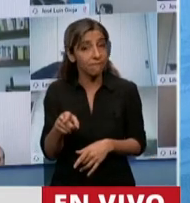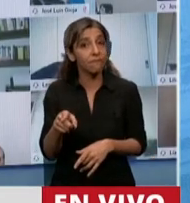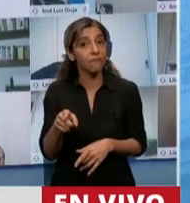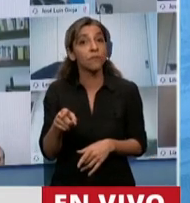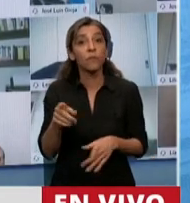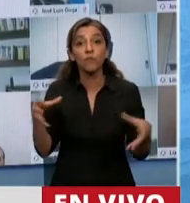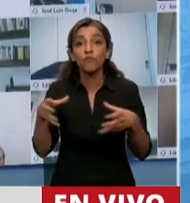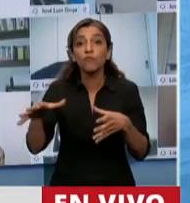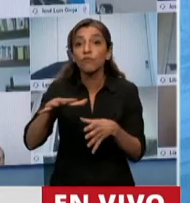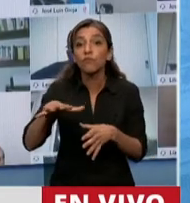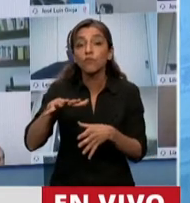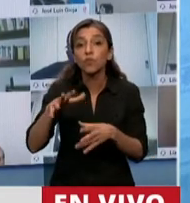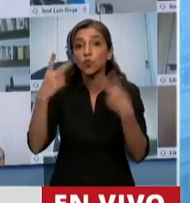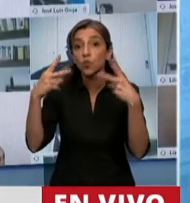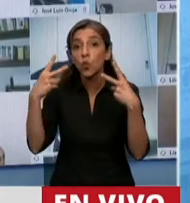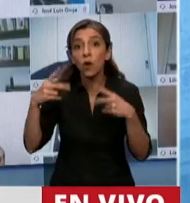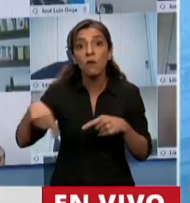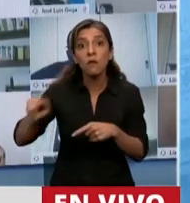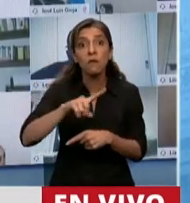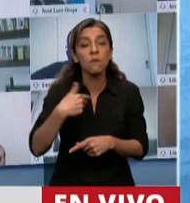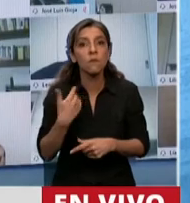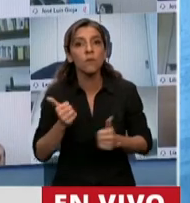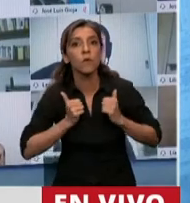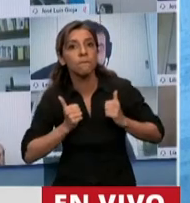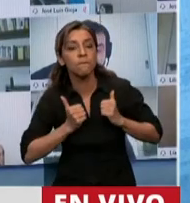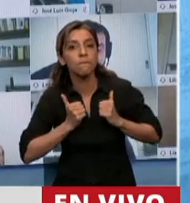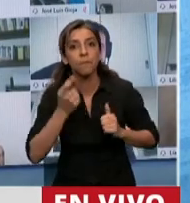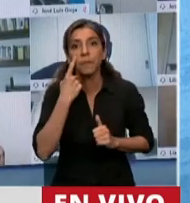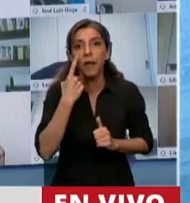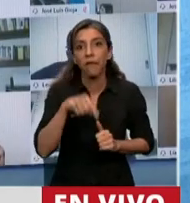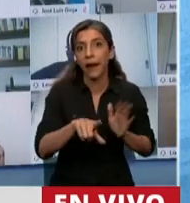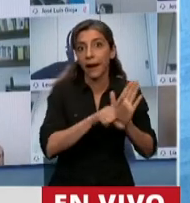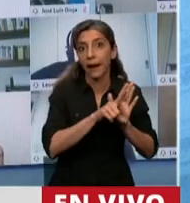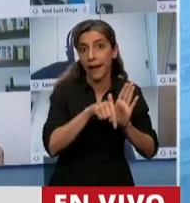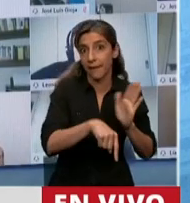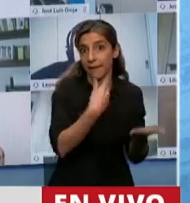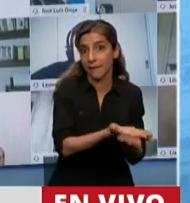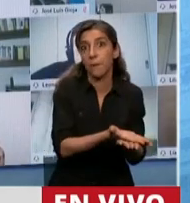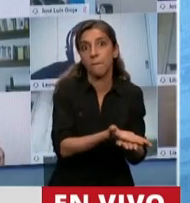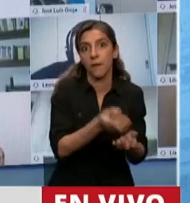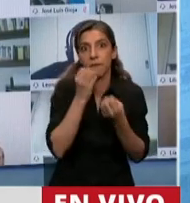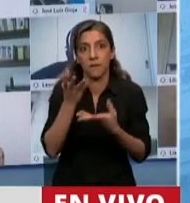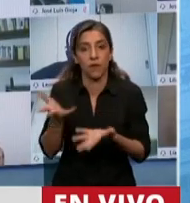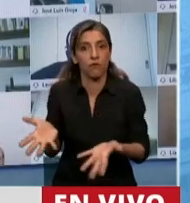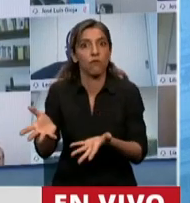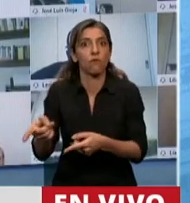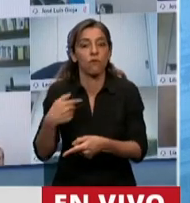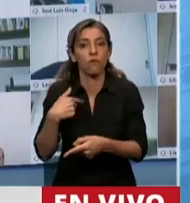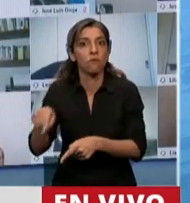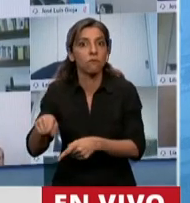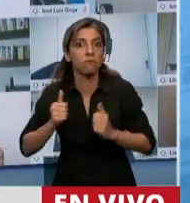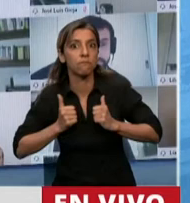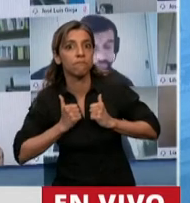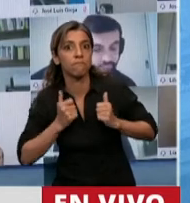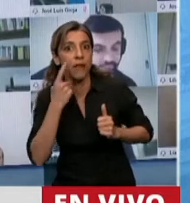nosotros hoy votemos y demos la sanción a la ley que está propuesta para mejorar el turismo, que es una gran